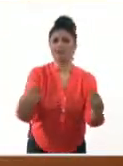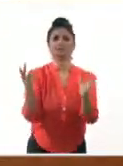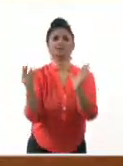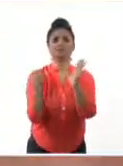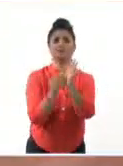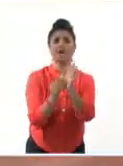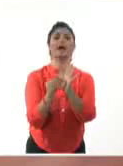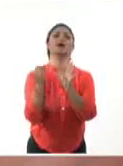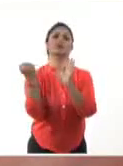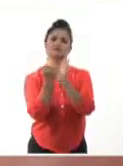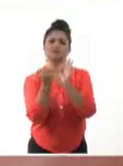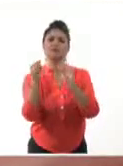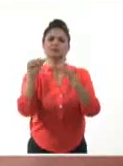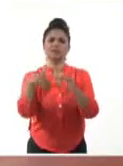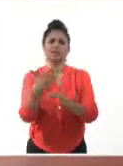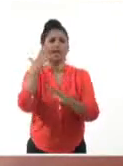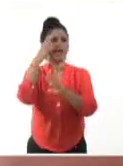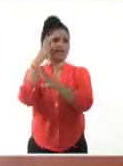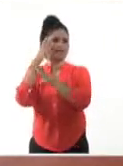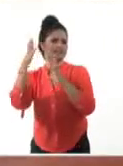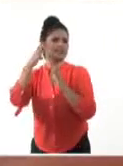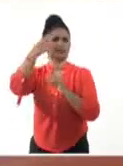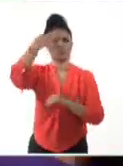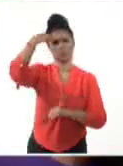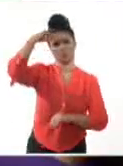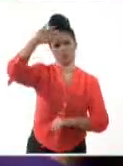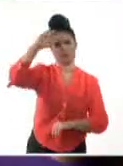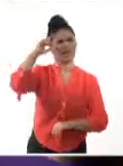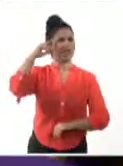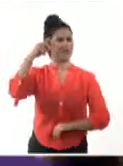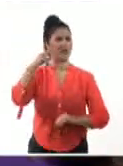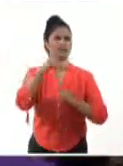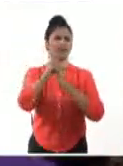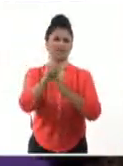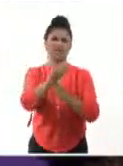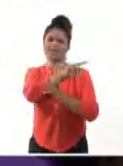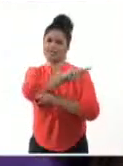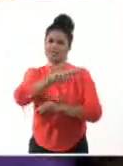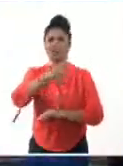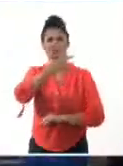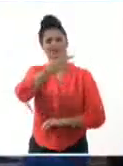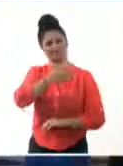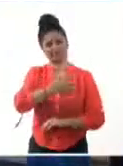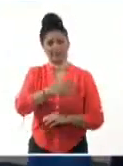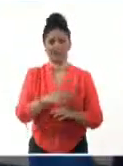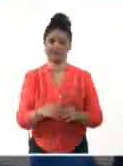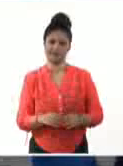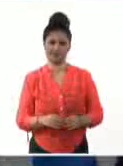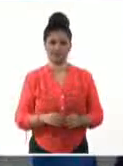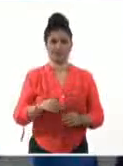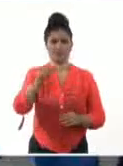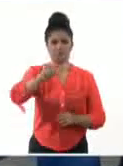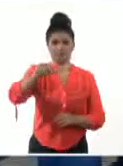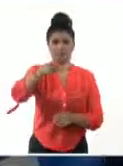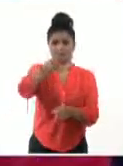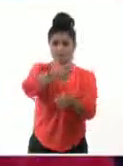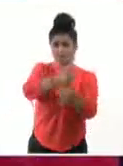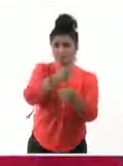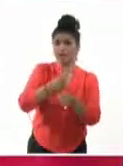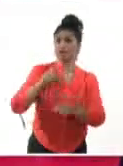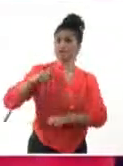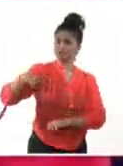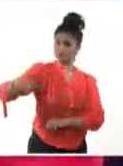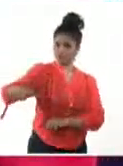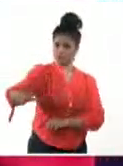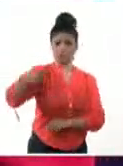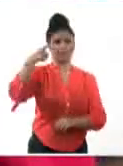nación como un futuro de hombres de ciencia y pensamiento. A quienes lo hacen cotidiano en la búsqueda de soluciones a los dilemas de la naturaleza